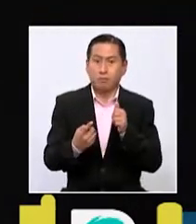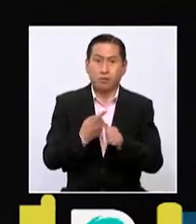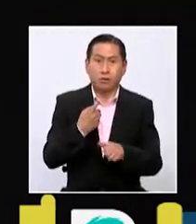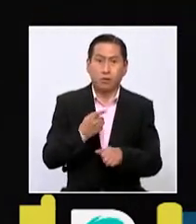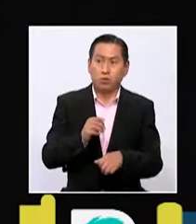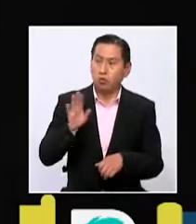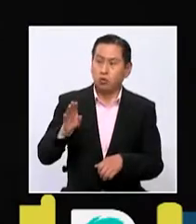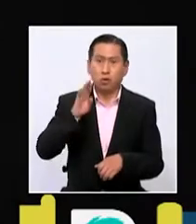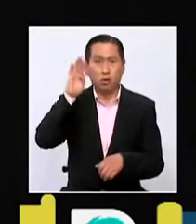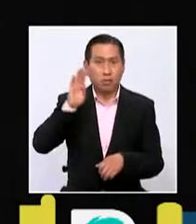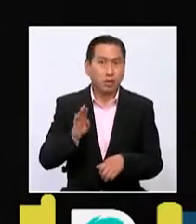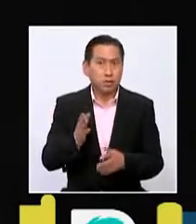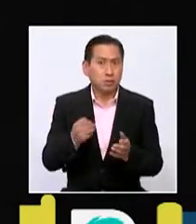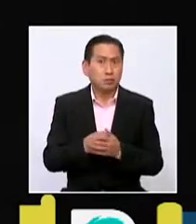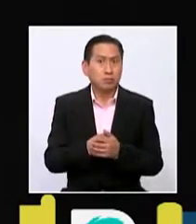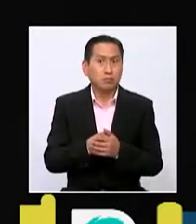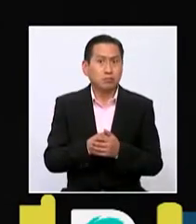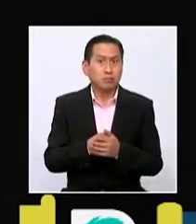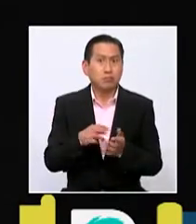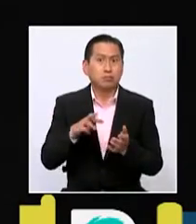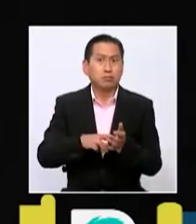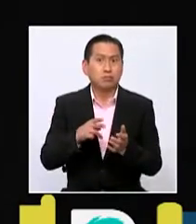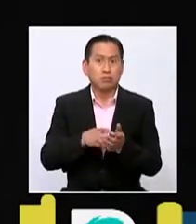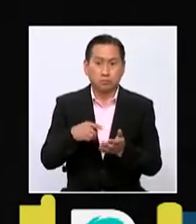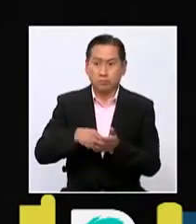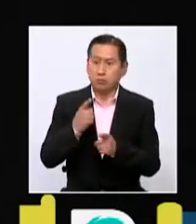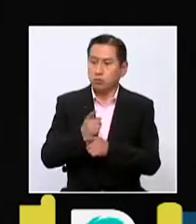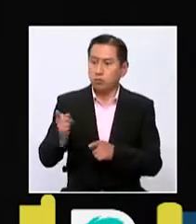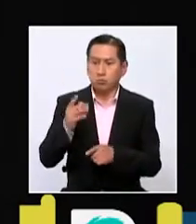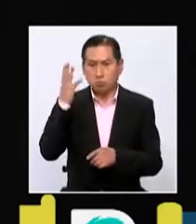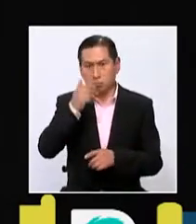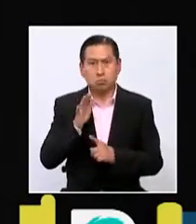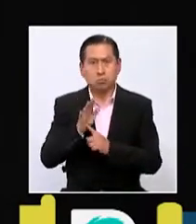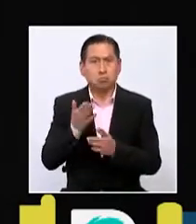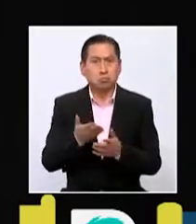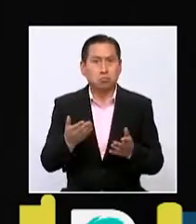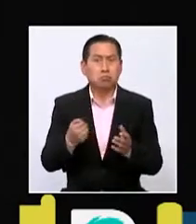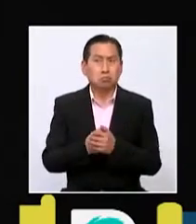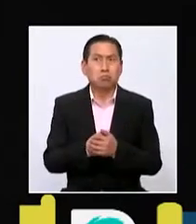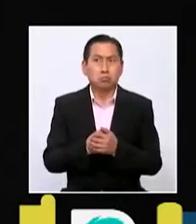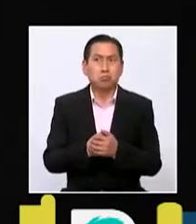Brasil, a través de sus bellísimas producciones.